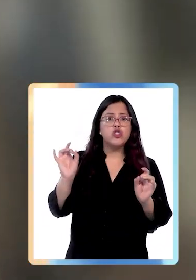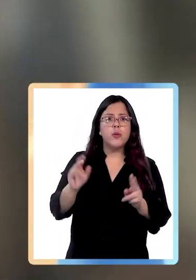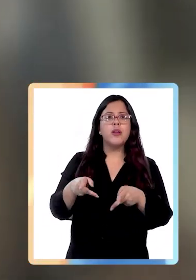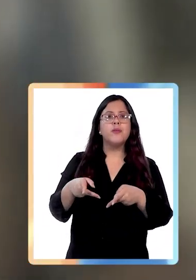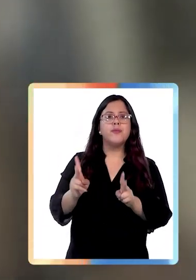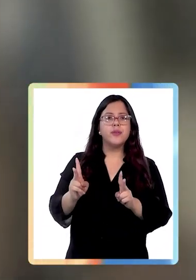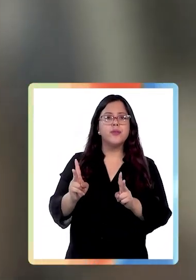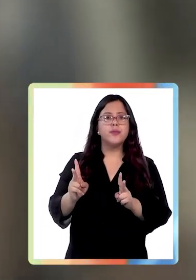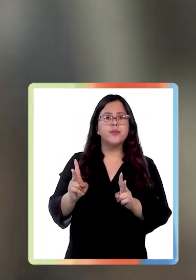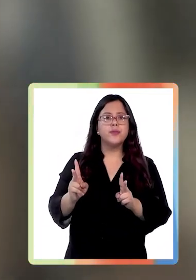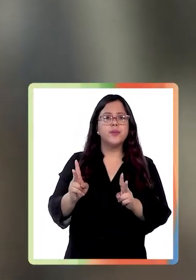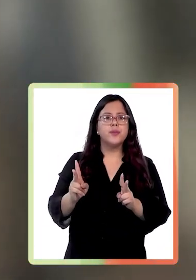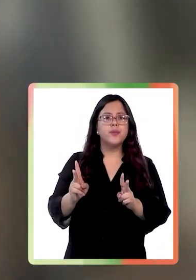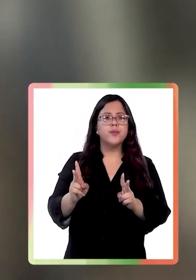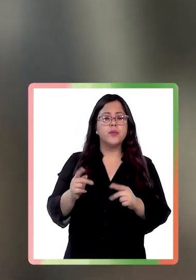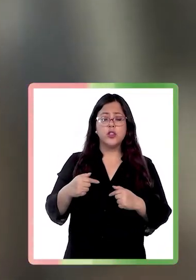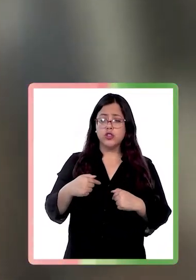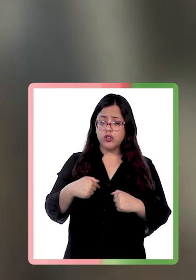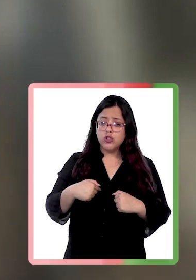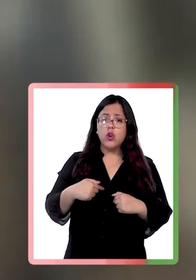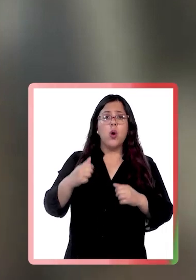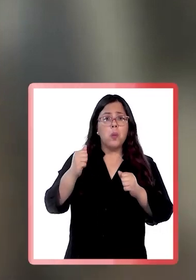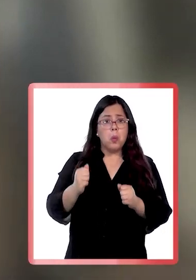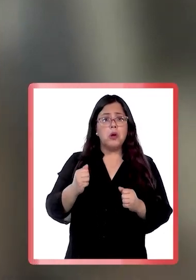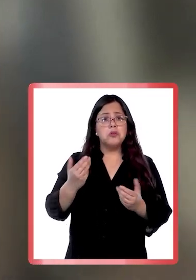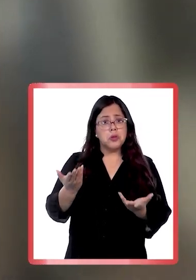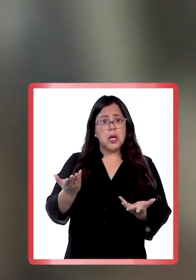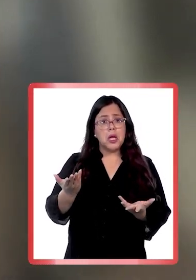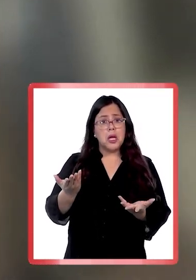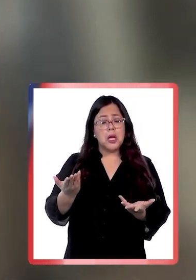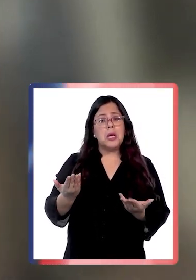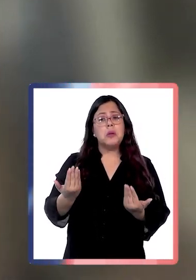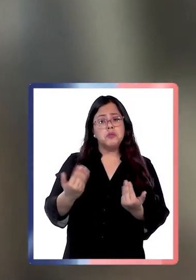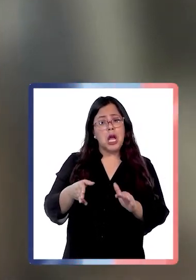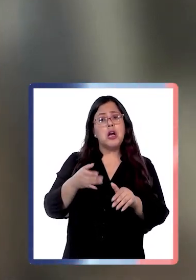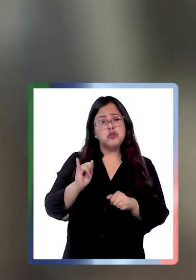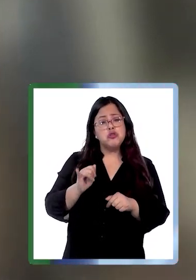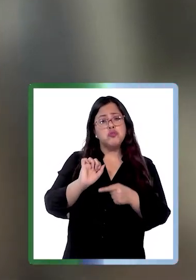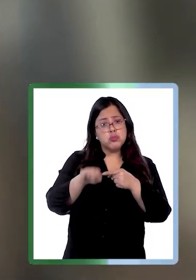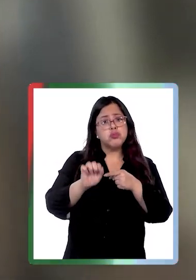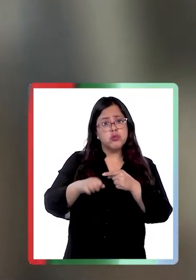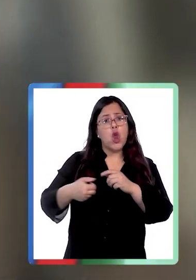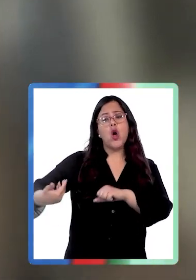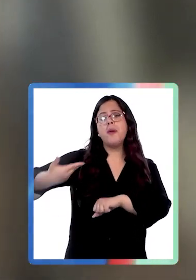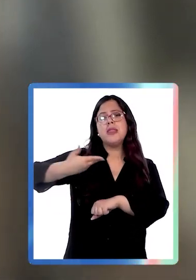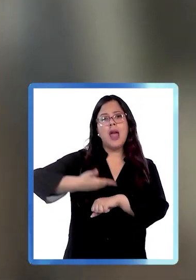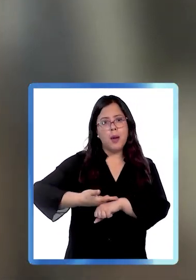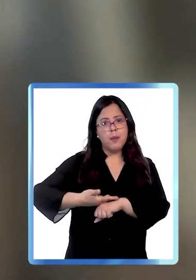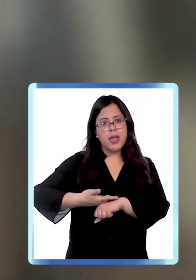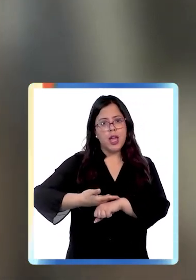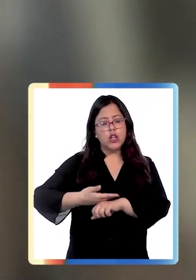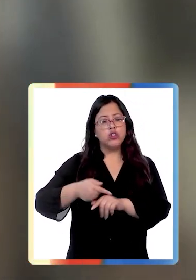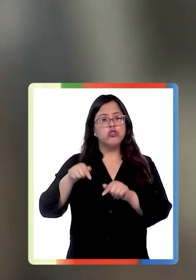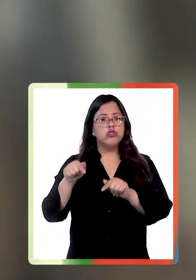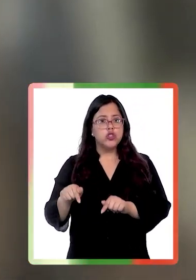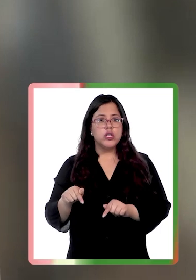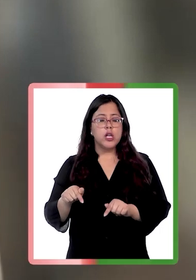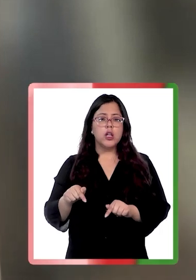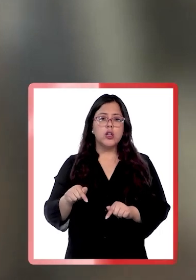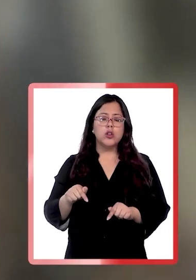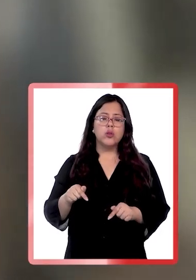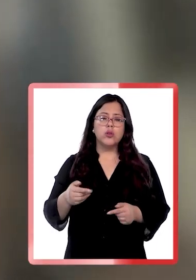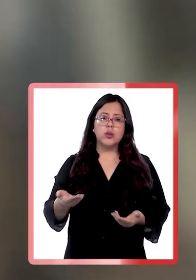términos generales, es dar la autorización explícita a que yo accedo a hacer lo que me está pidiendo un otro. Y la verdad es